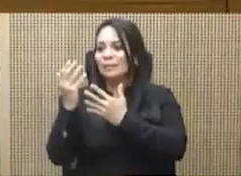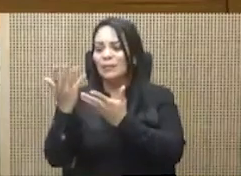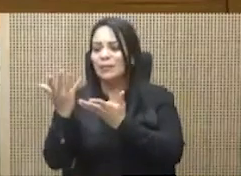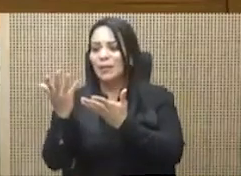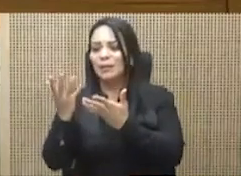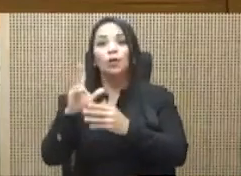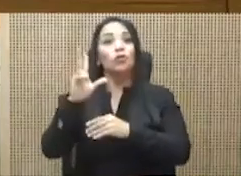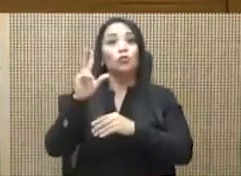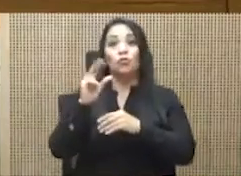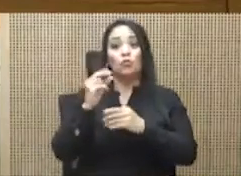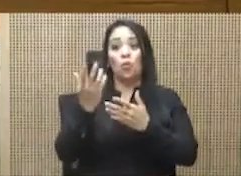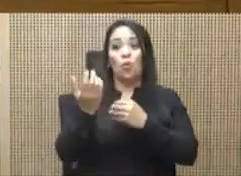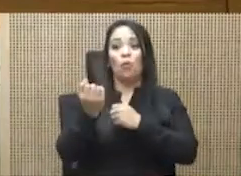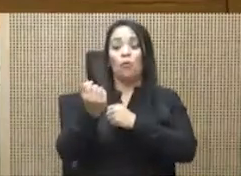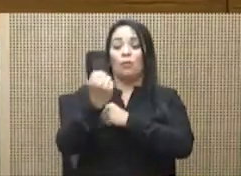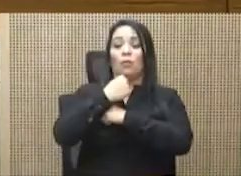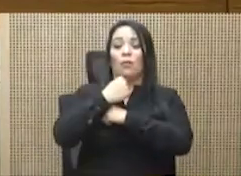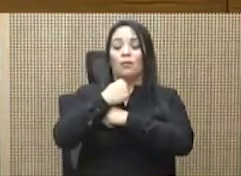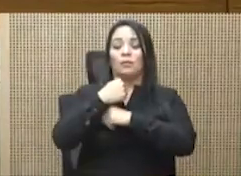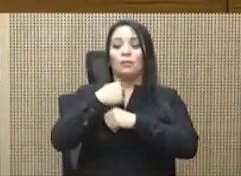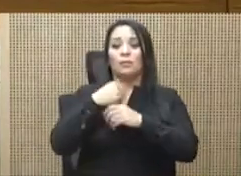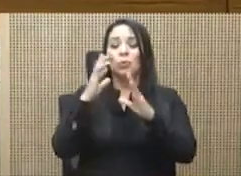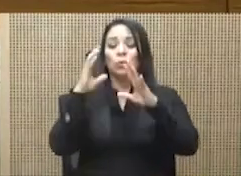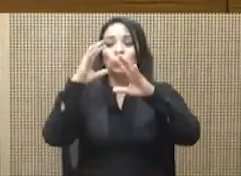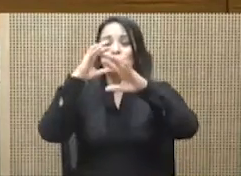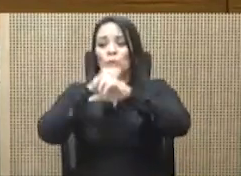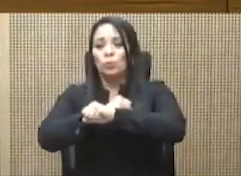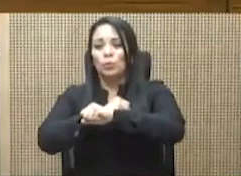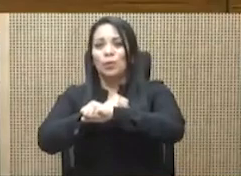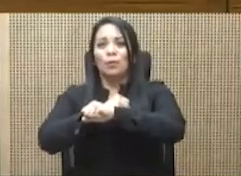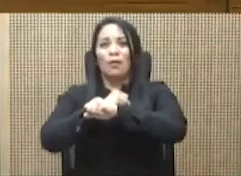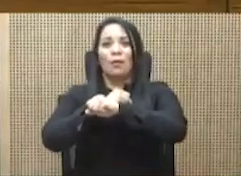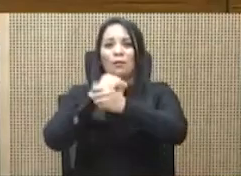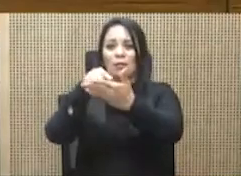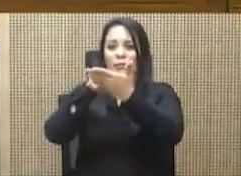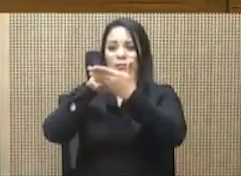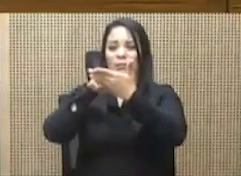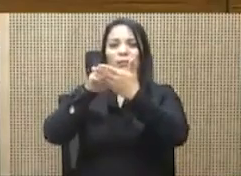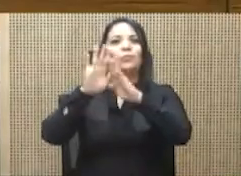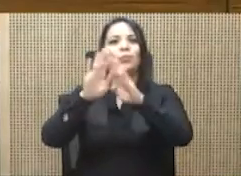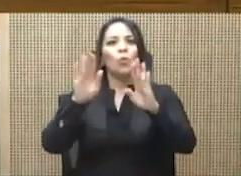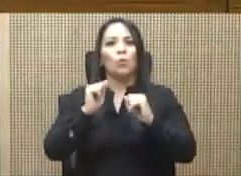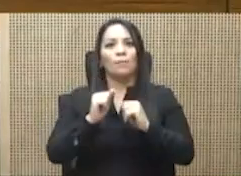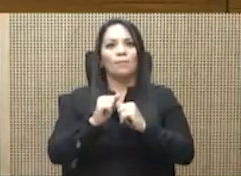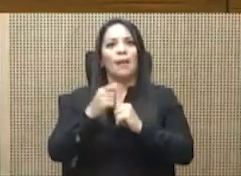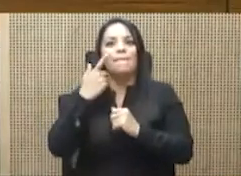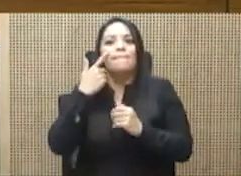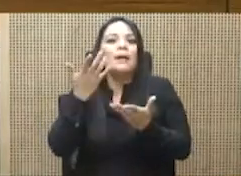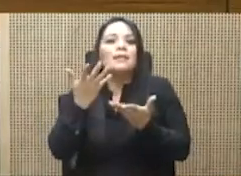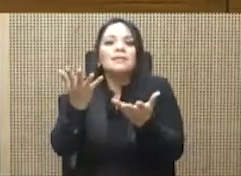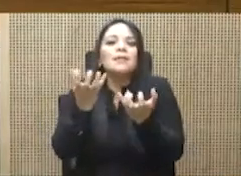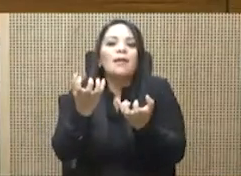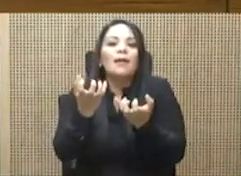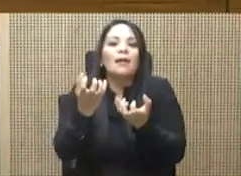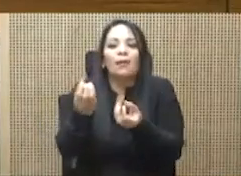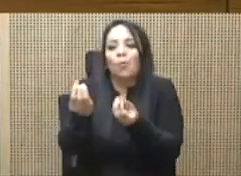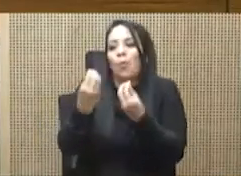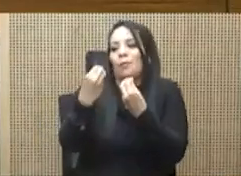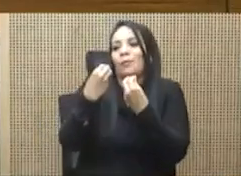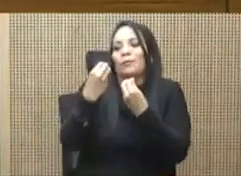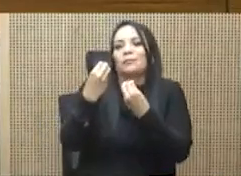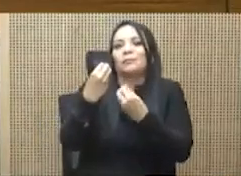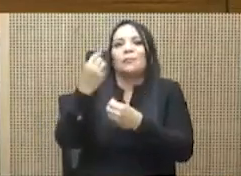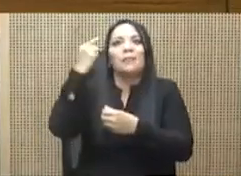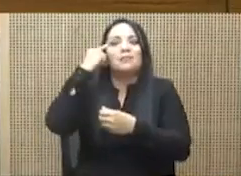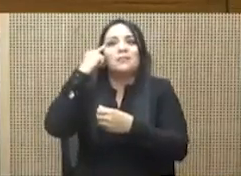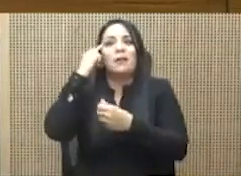querido vendernos, como si quisieran hacernos pensar que el cambio y el progreso no son